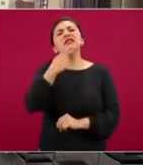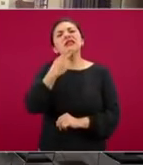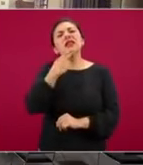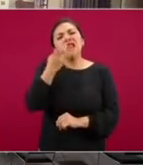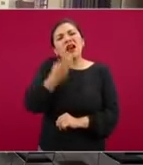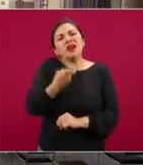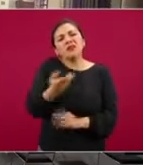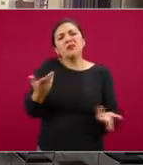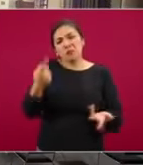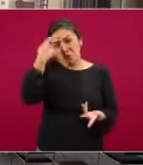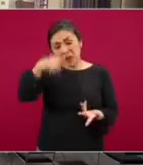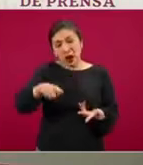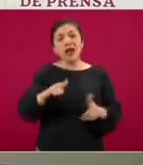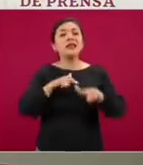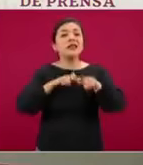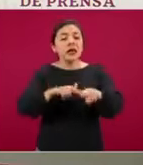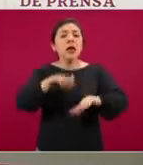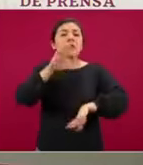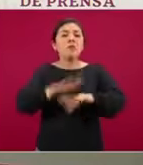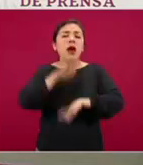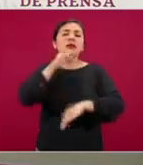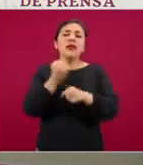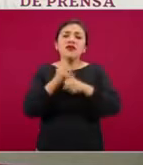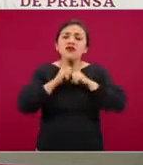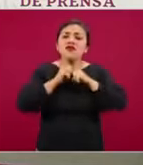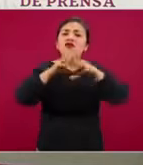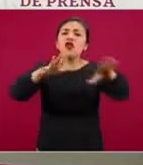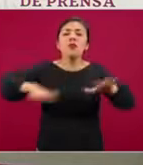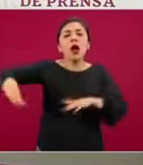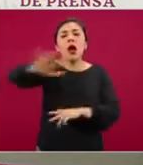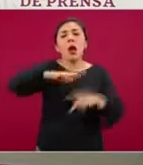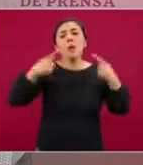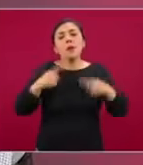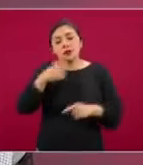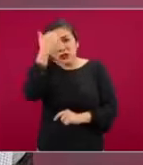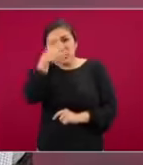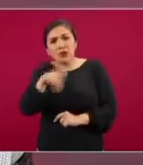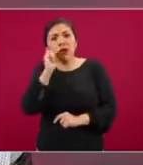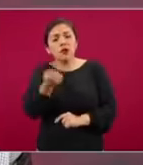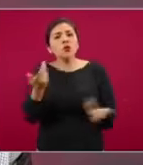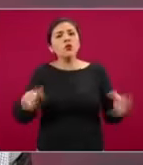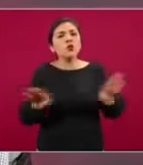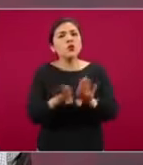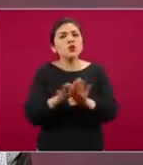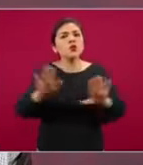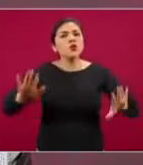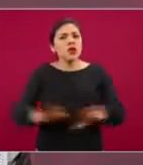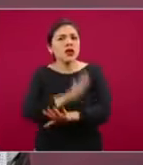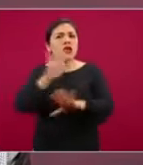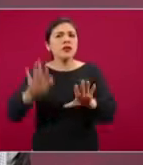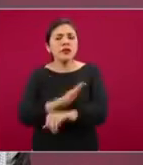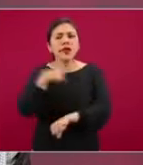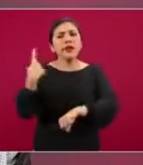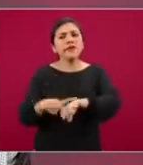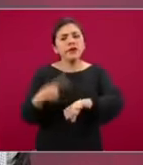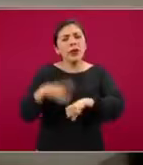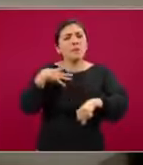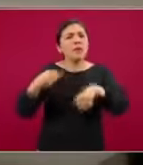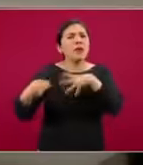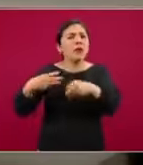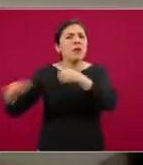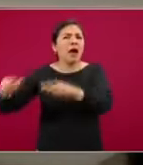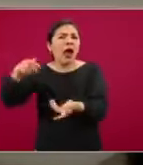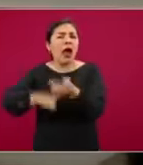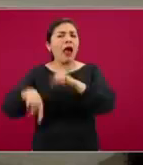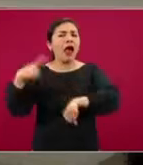objetivo de mantener informada a la población en relación a la evolución, el comportamiento de la epidemia